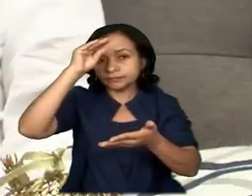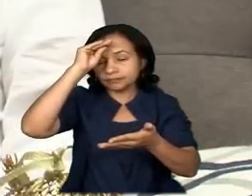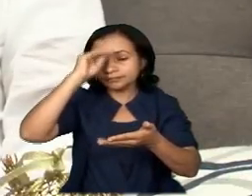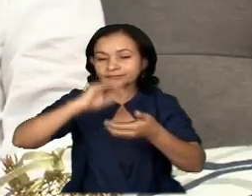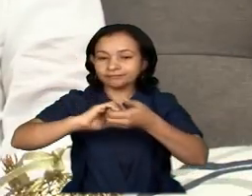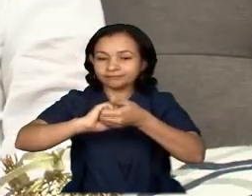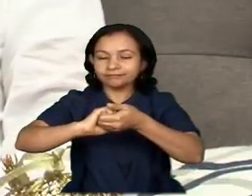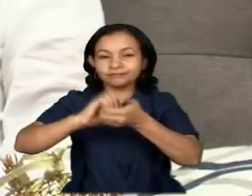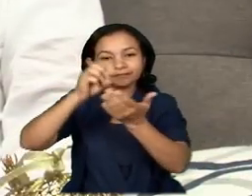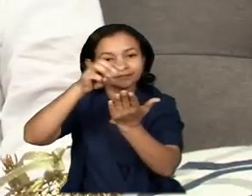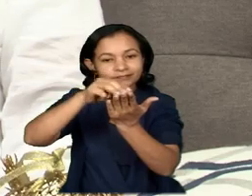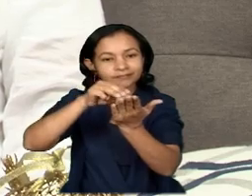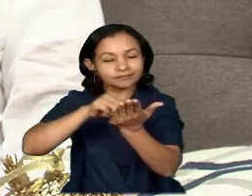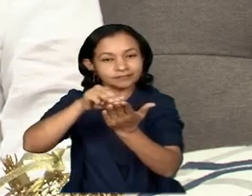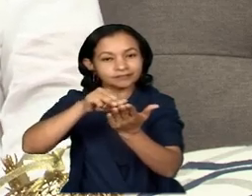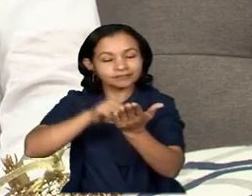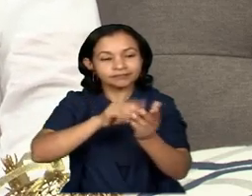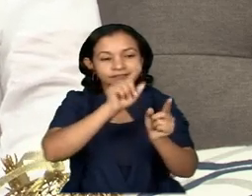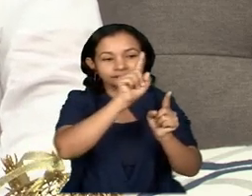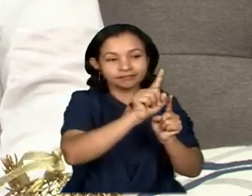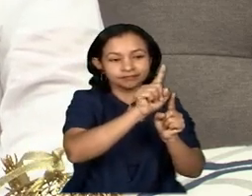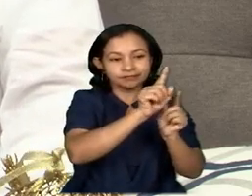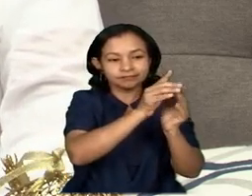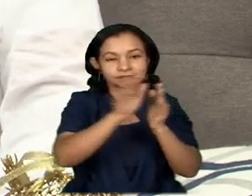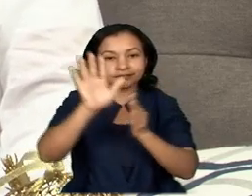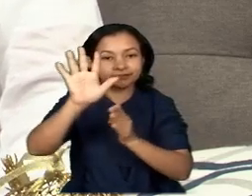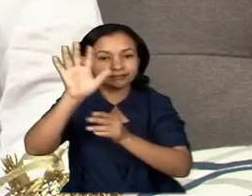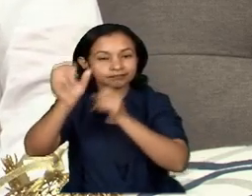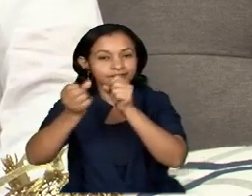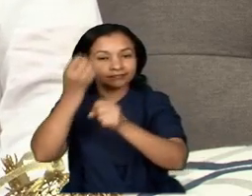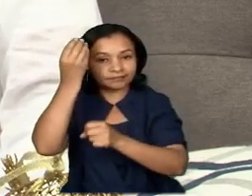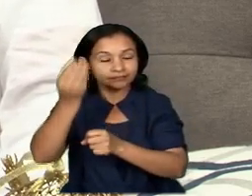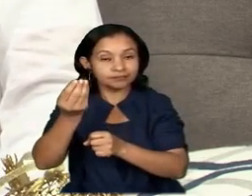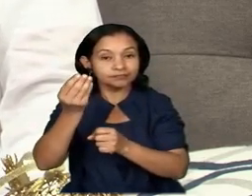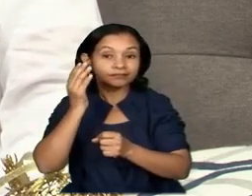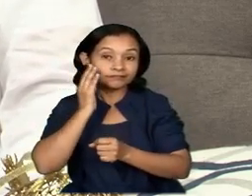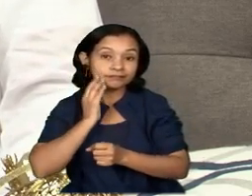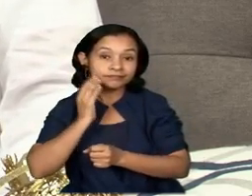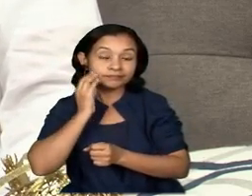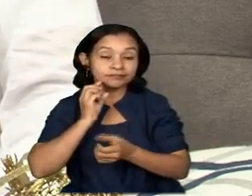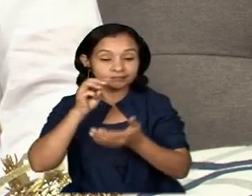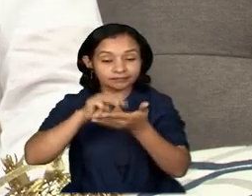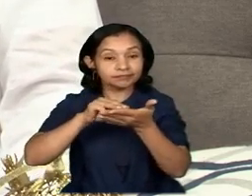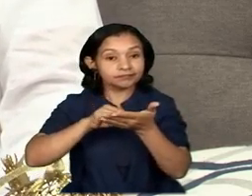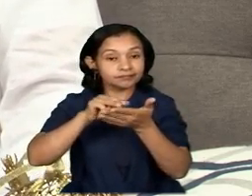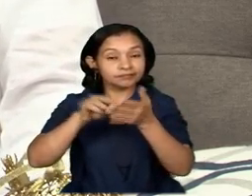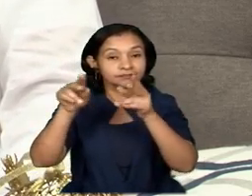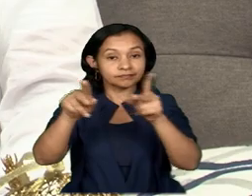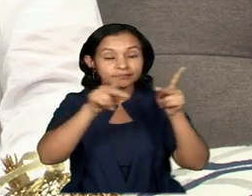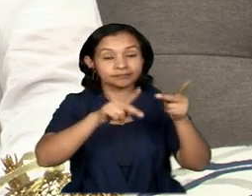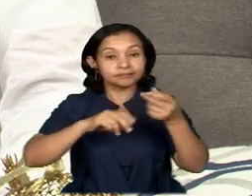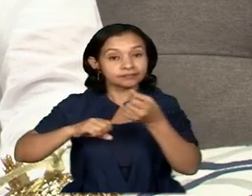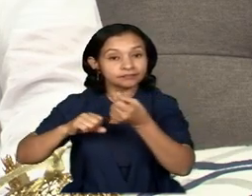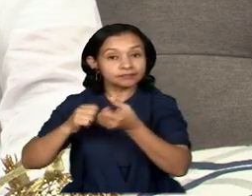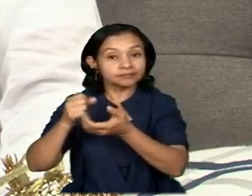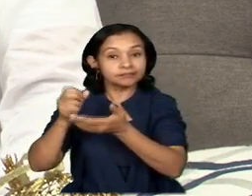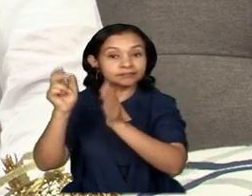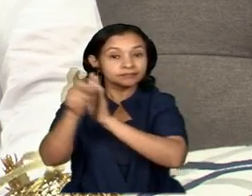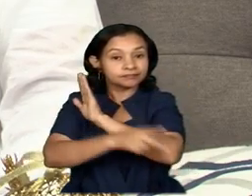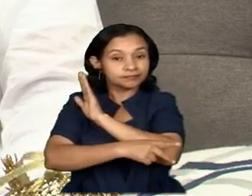de las Matemáticas en Secundaria y han estado expertos en matemática de cooperación